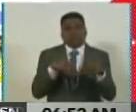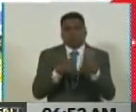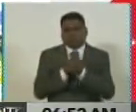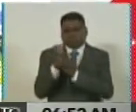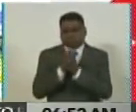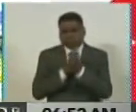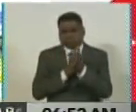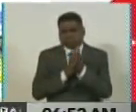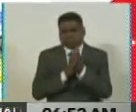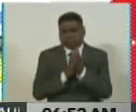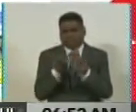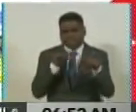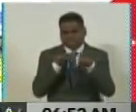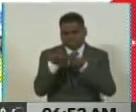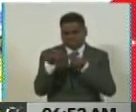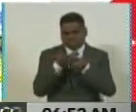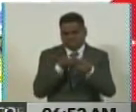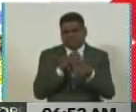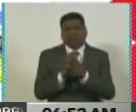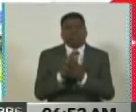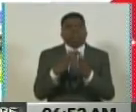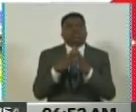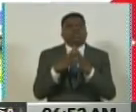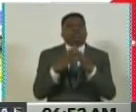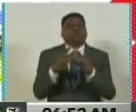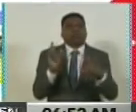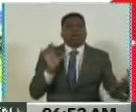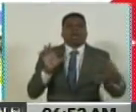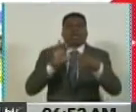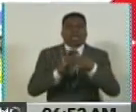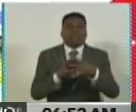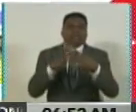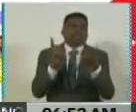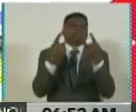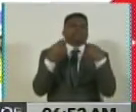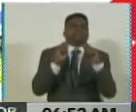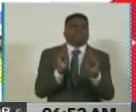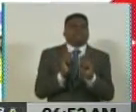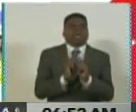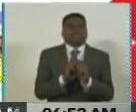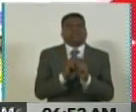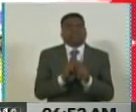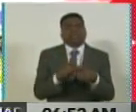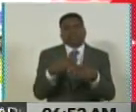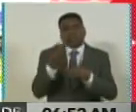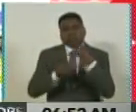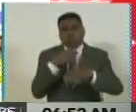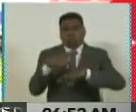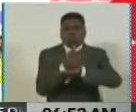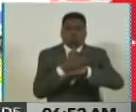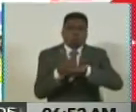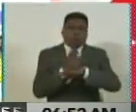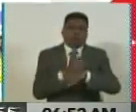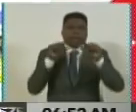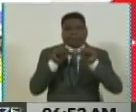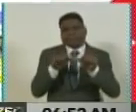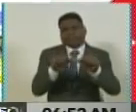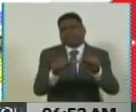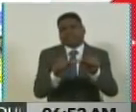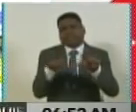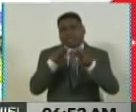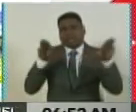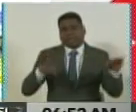diputado Ángel Rodríguez dice que pues la alianza de partidos opositores MUD pretende imponer un chantaje al gobierno para mantenerse en la